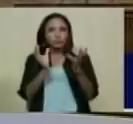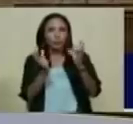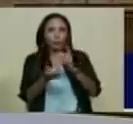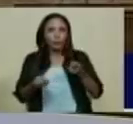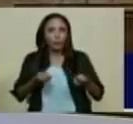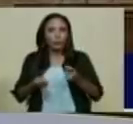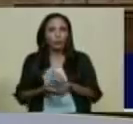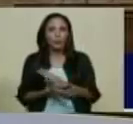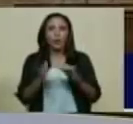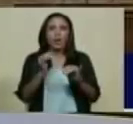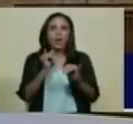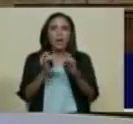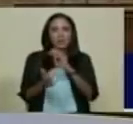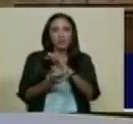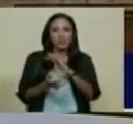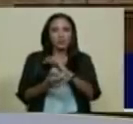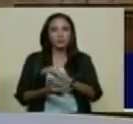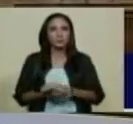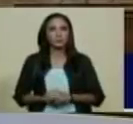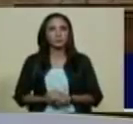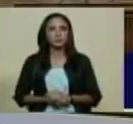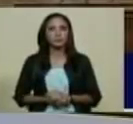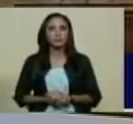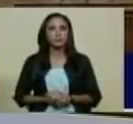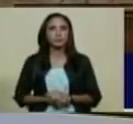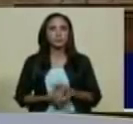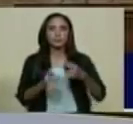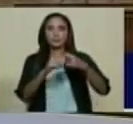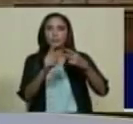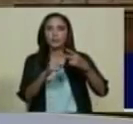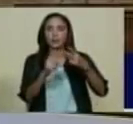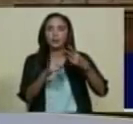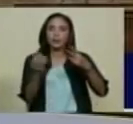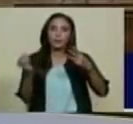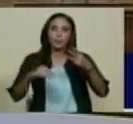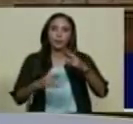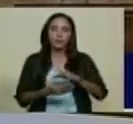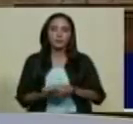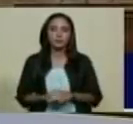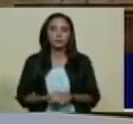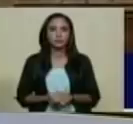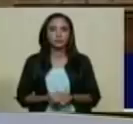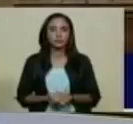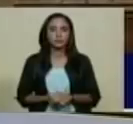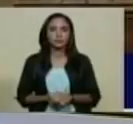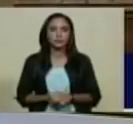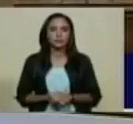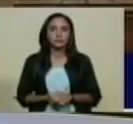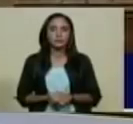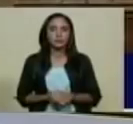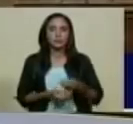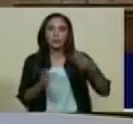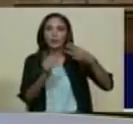robótica, la carrera de robótica, la carrera llamada especialidad